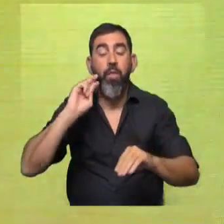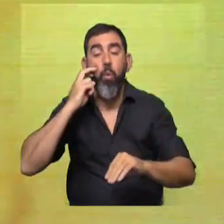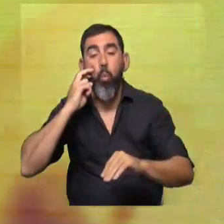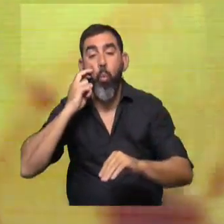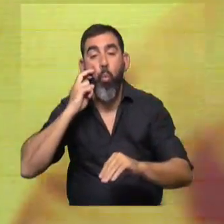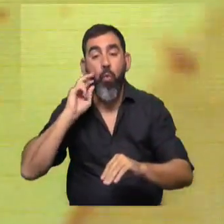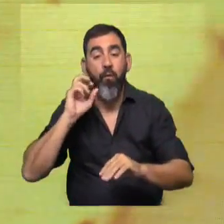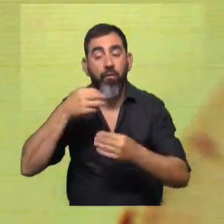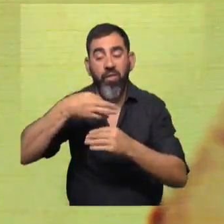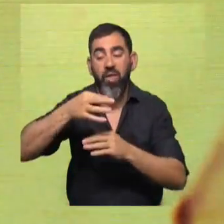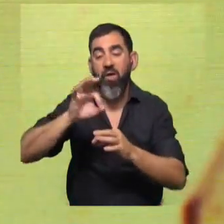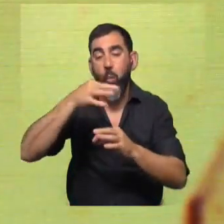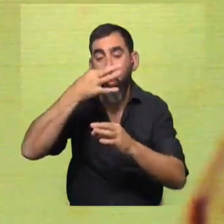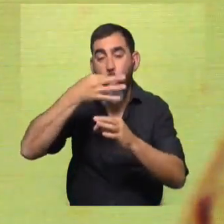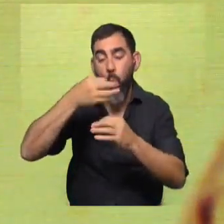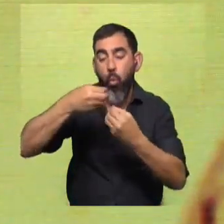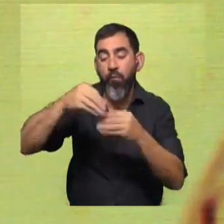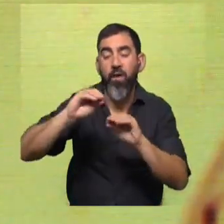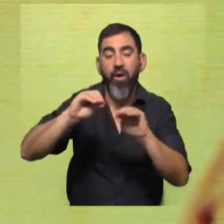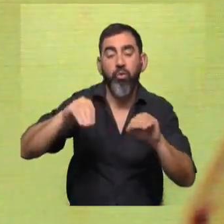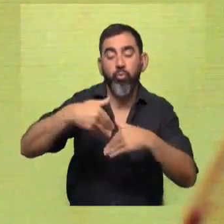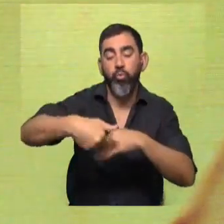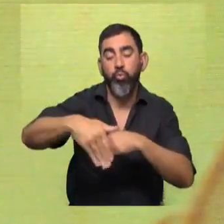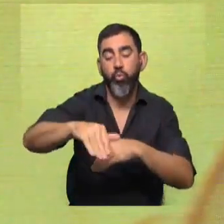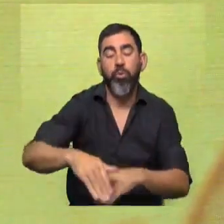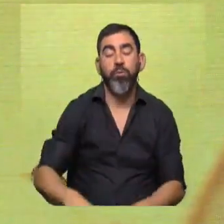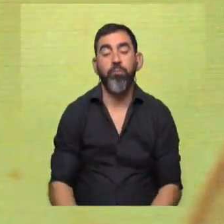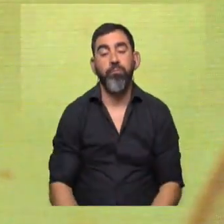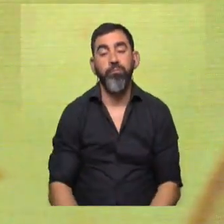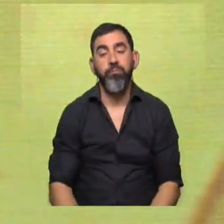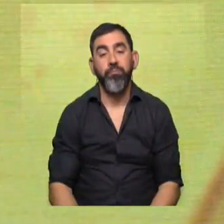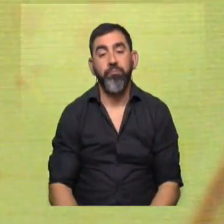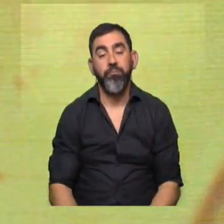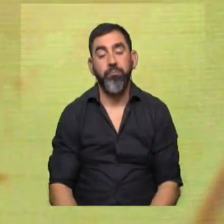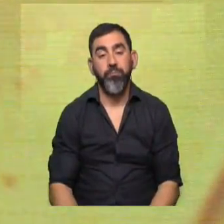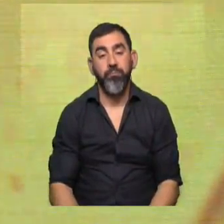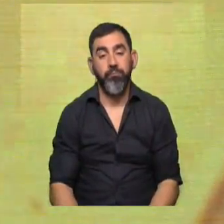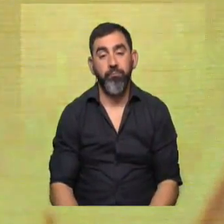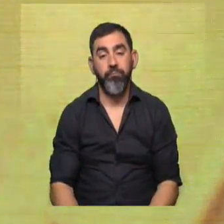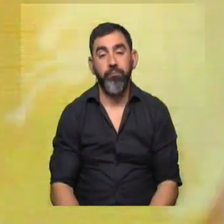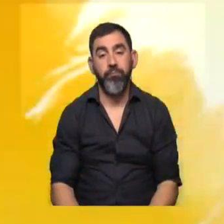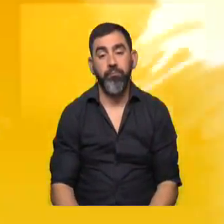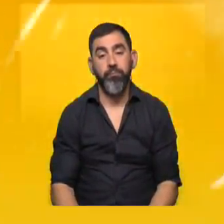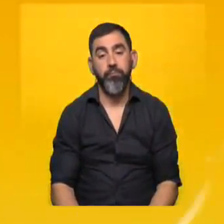un desecho, un residuo de la industria vitivinícola. Vemos la primera parte del informe de Alexandra.